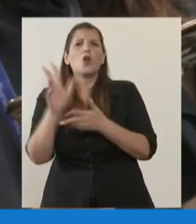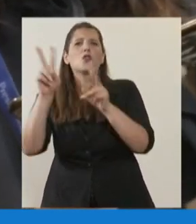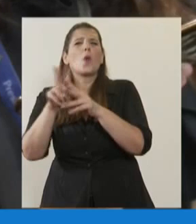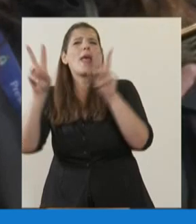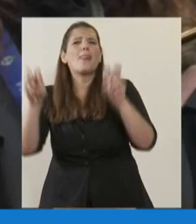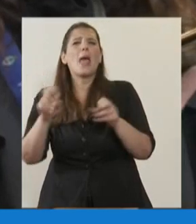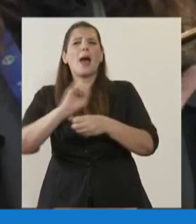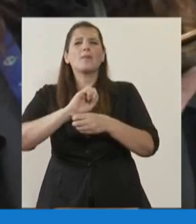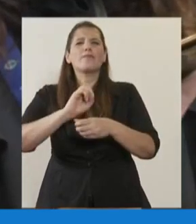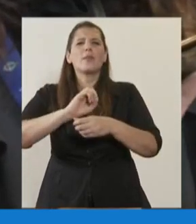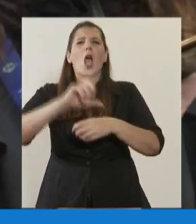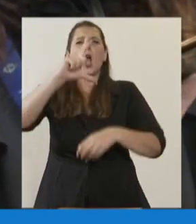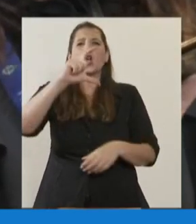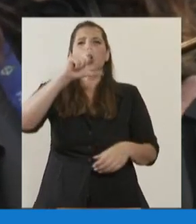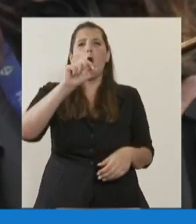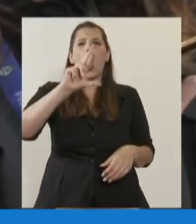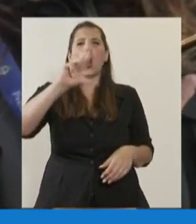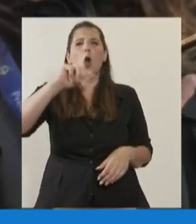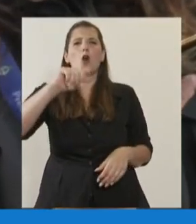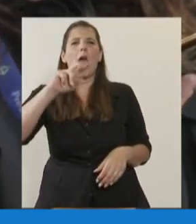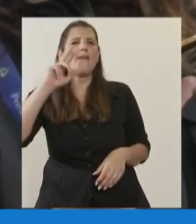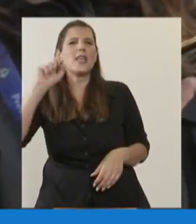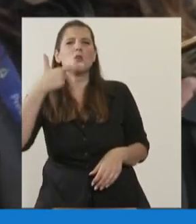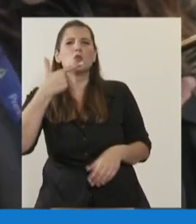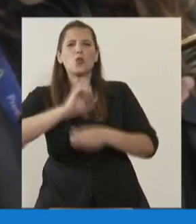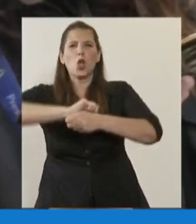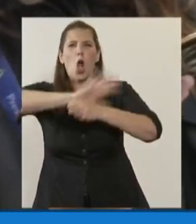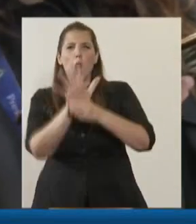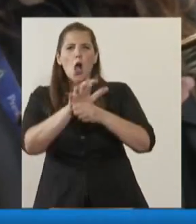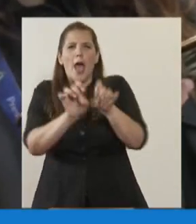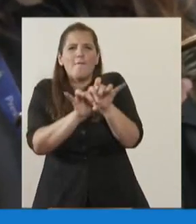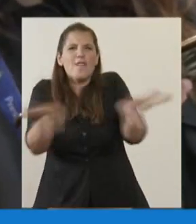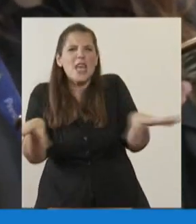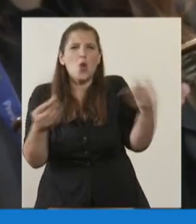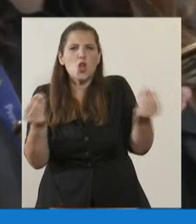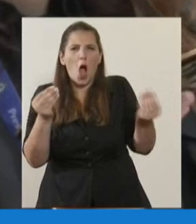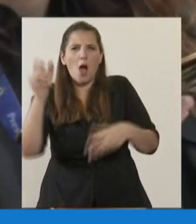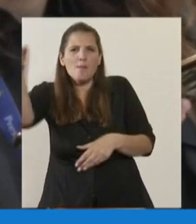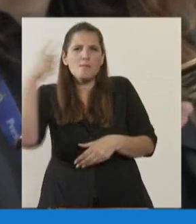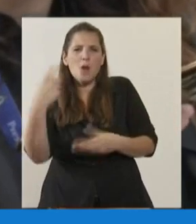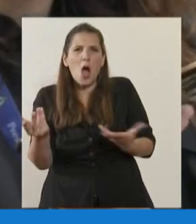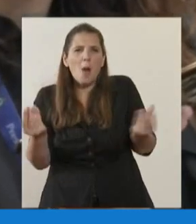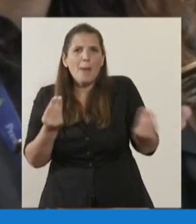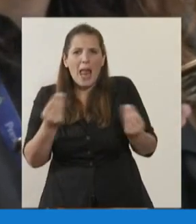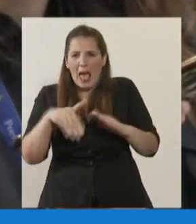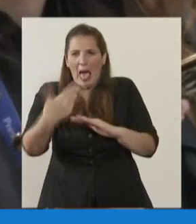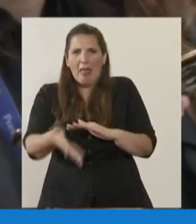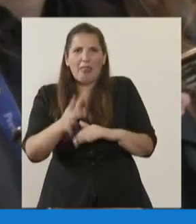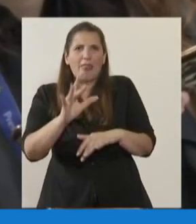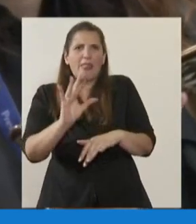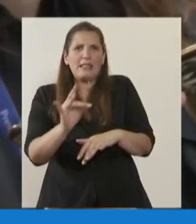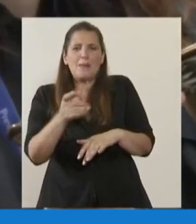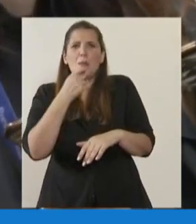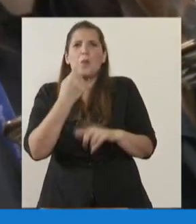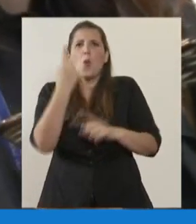coronavirus el hecho de que van a devolver el importe o van a reprogramar los vuelos hasta el 1 de diciembre, alguien que tenía que